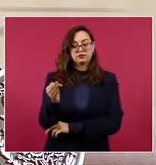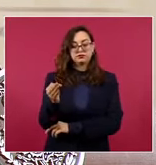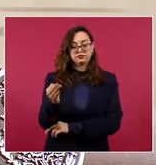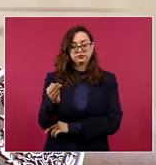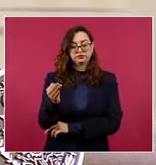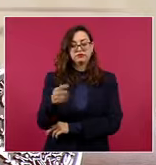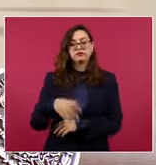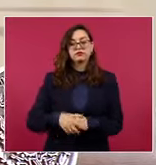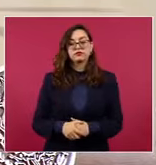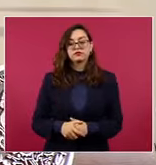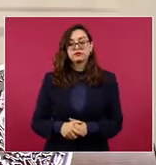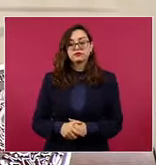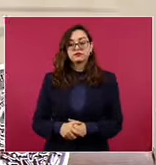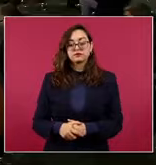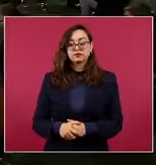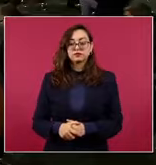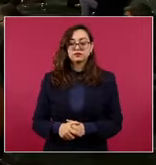también